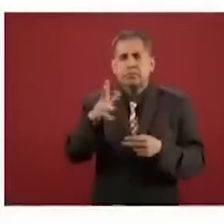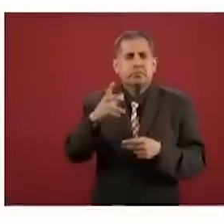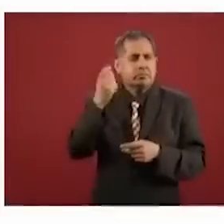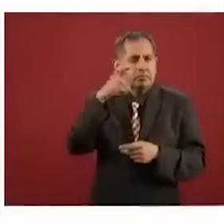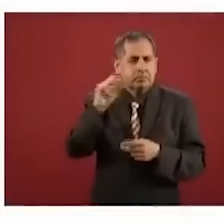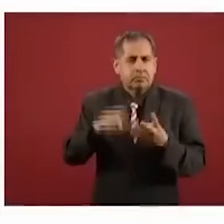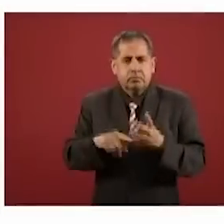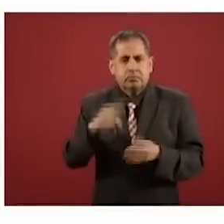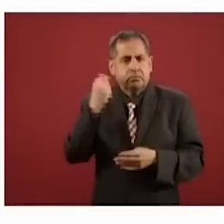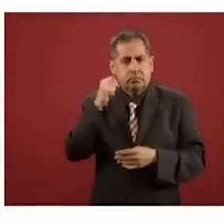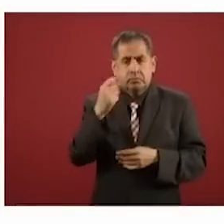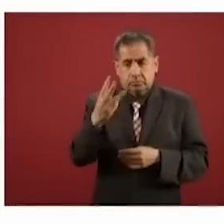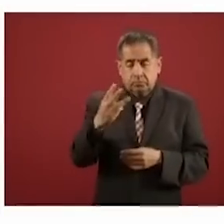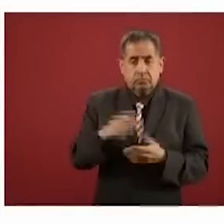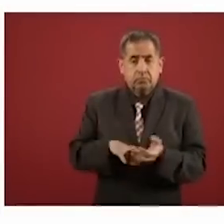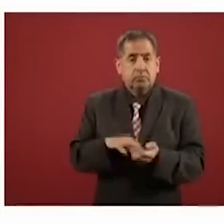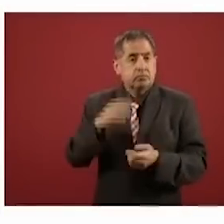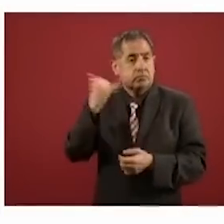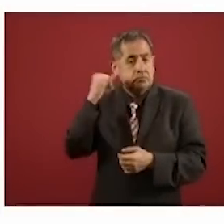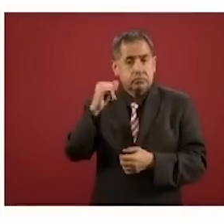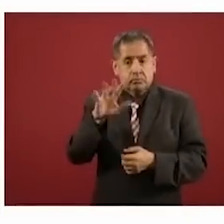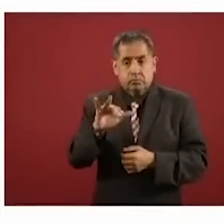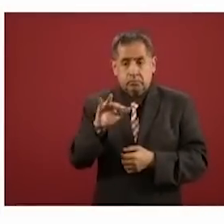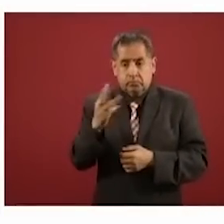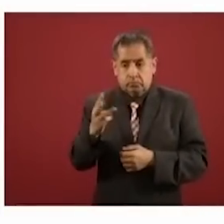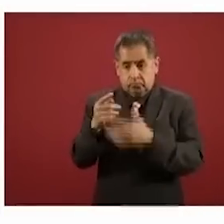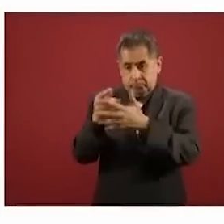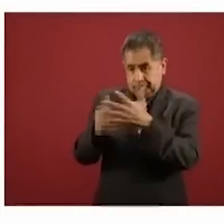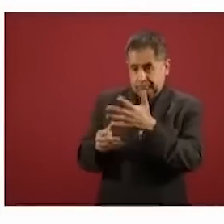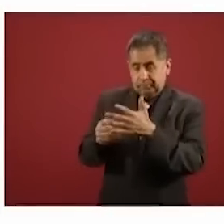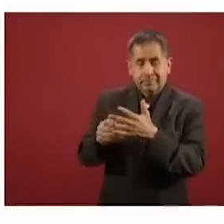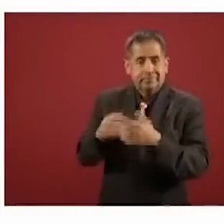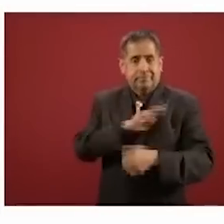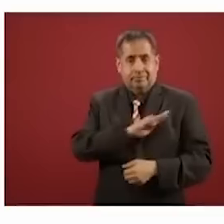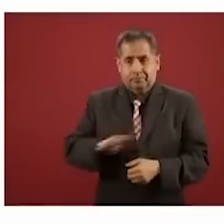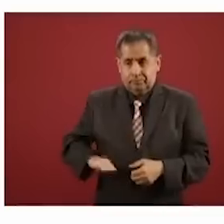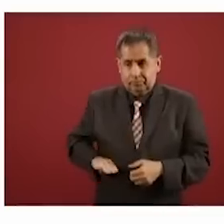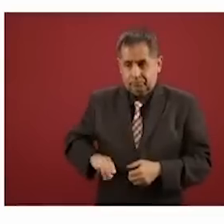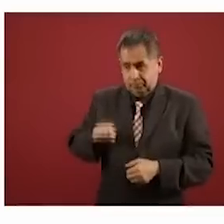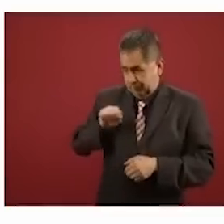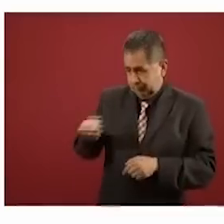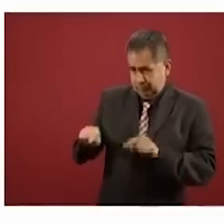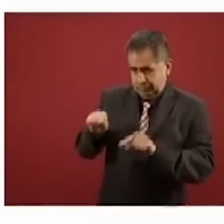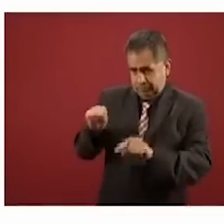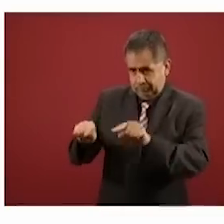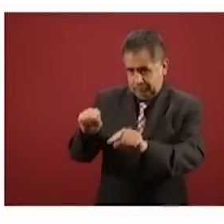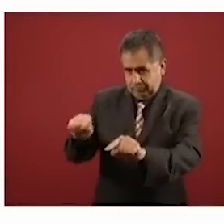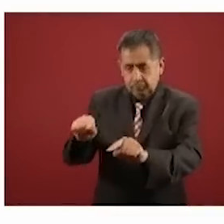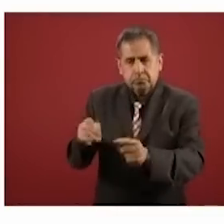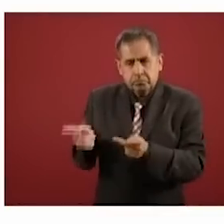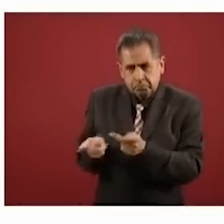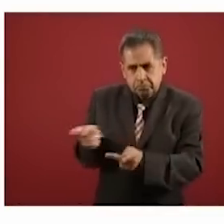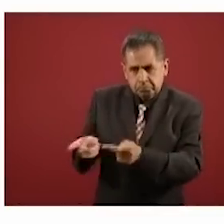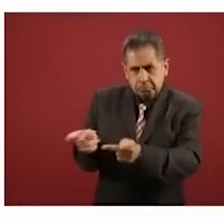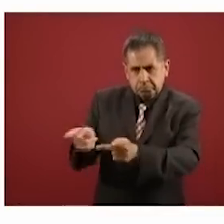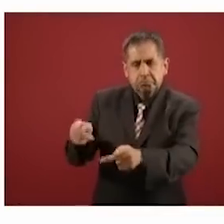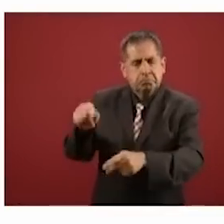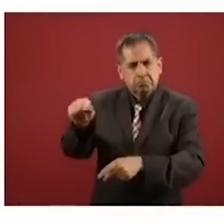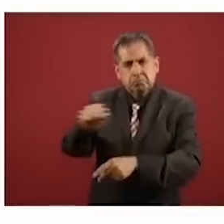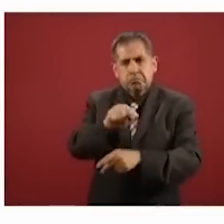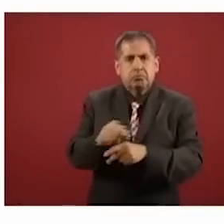en Tabasco y 58 en Yucatán. En esos 84 municipios se previó que se